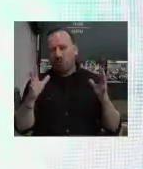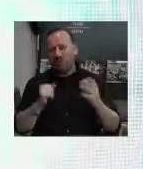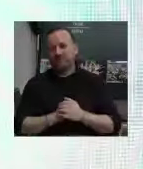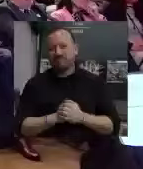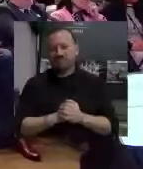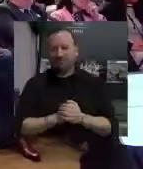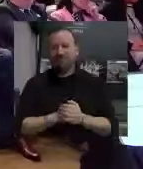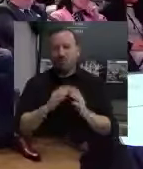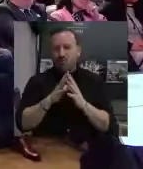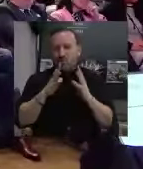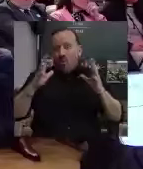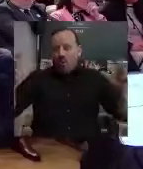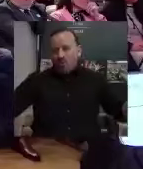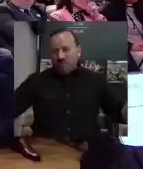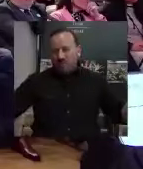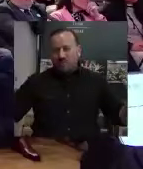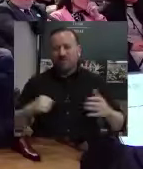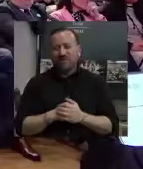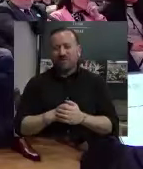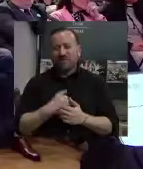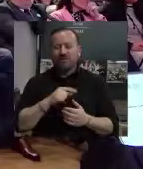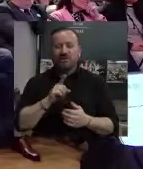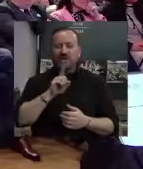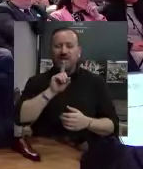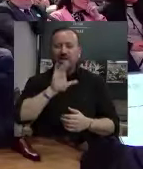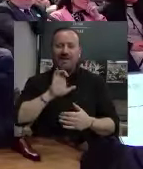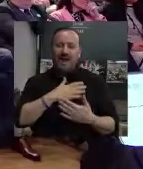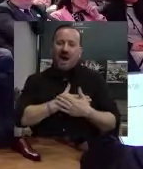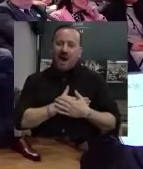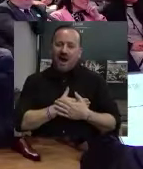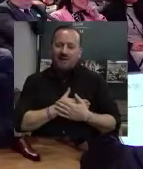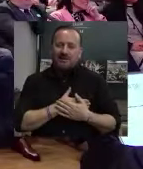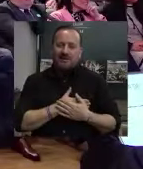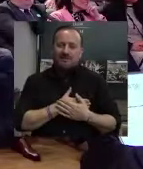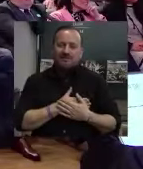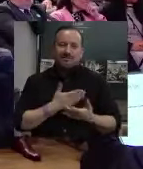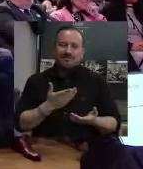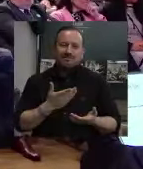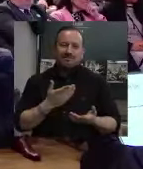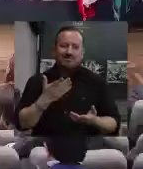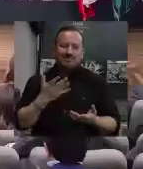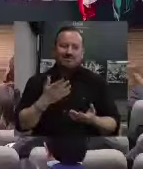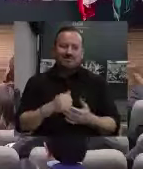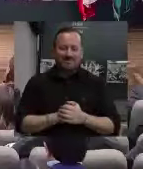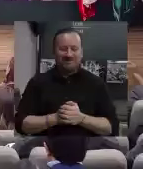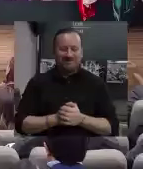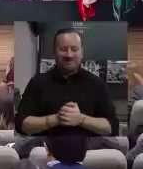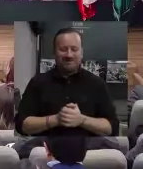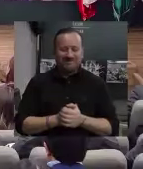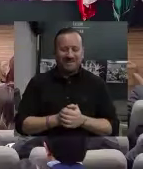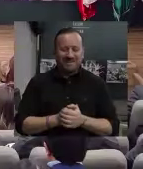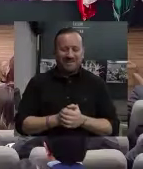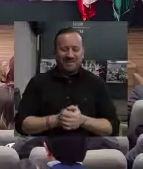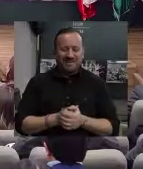mucho muchísimo Te amo y ahí sigue toda la retad O sea